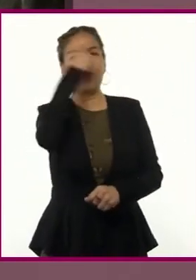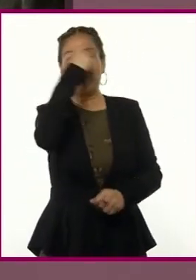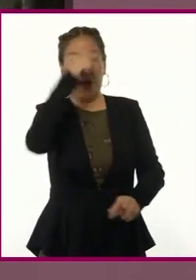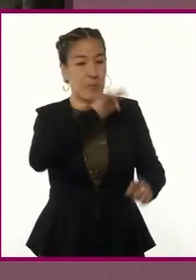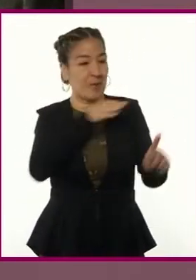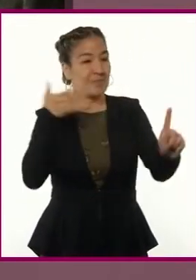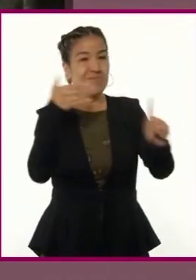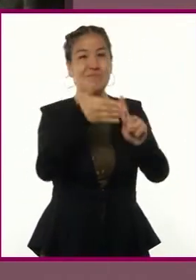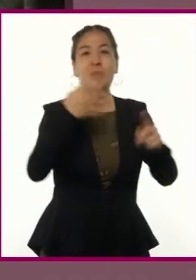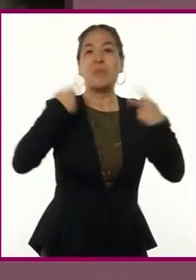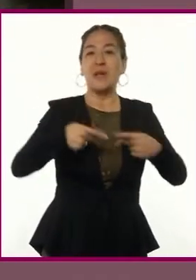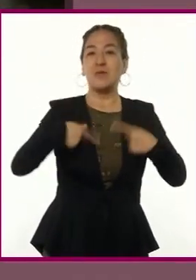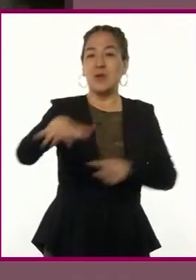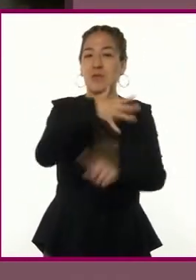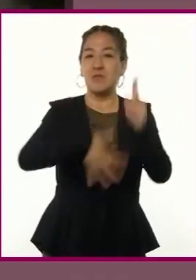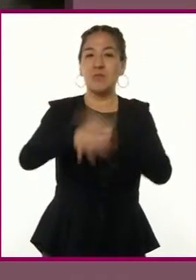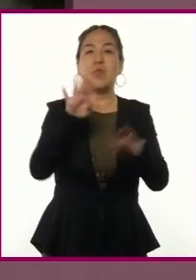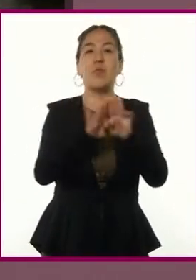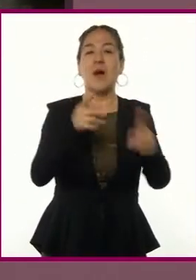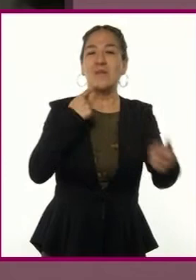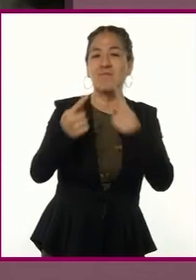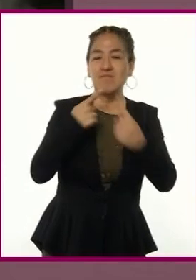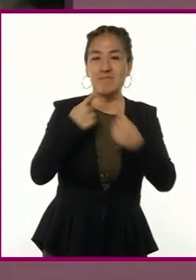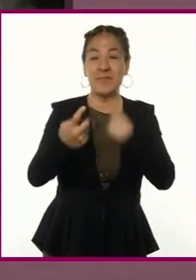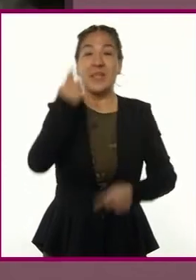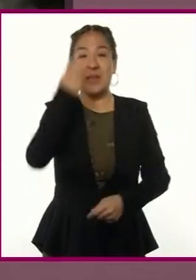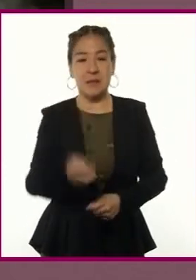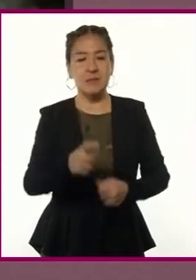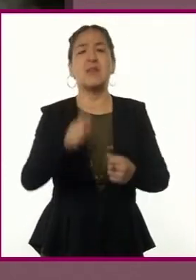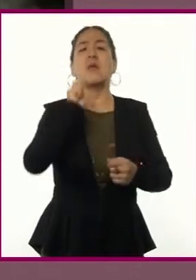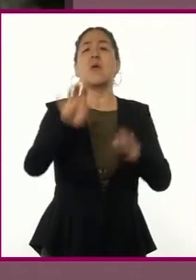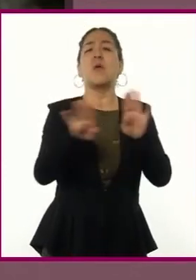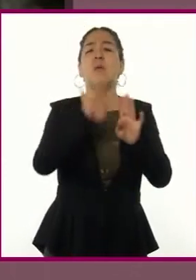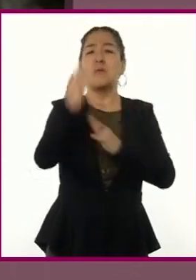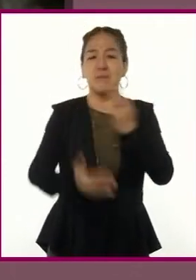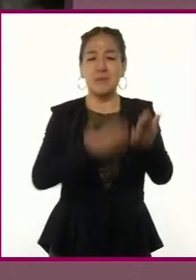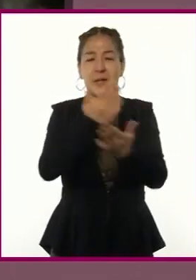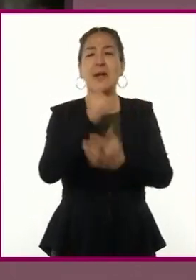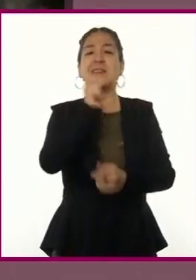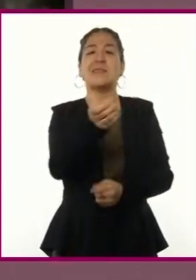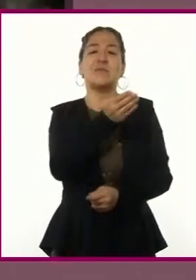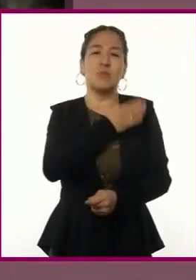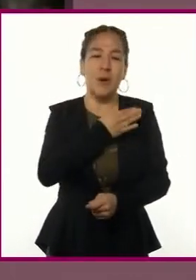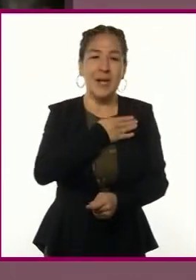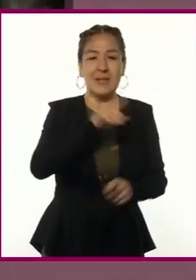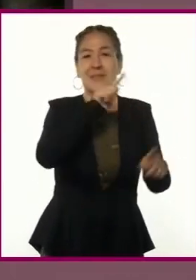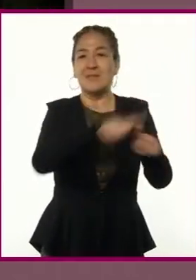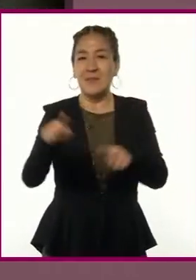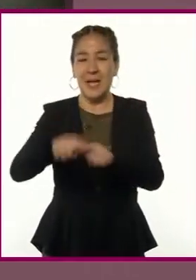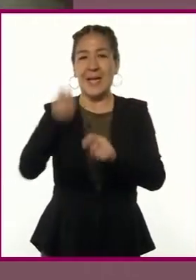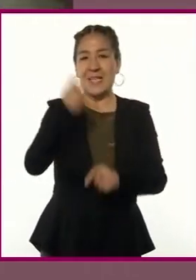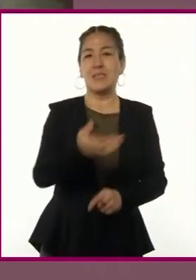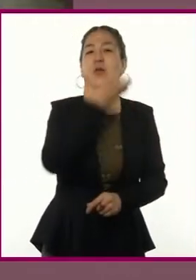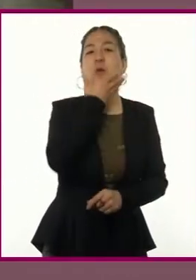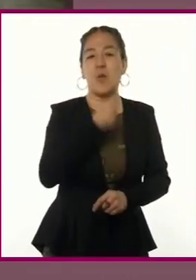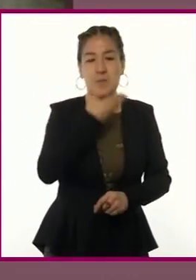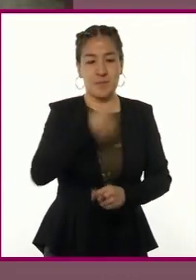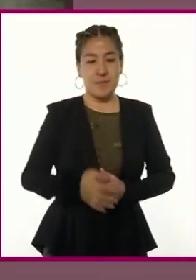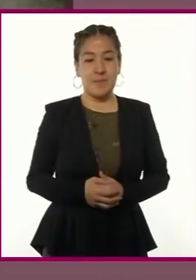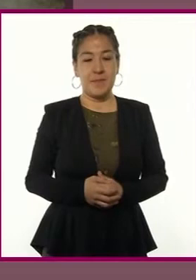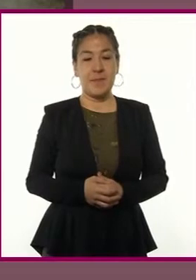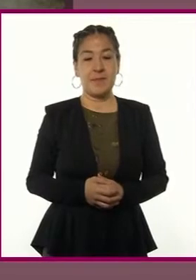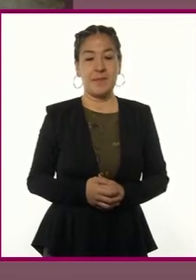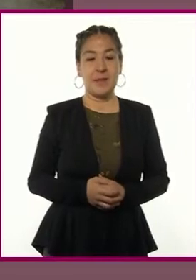república democrática. Además, propone un compendio sobre la bondad y rectitud de los hombres. Charles-Louis